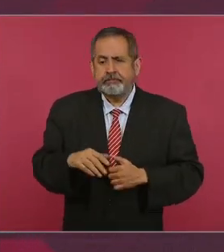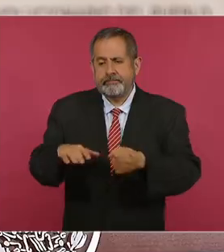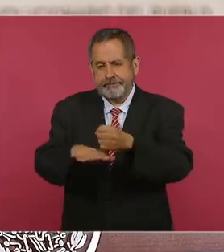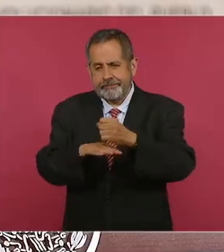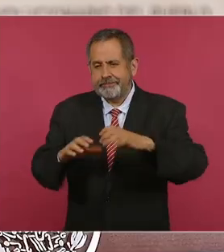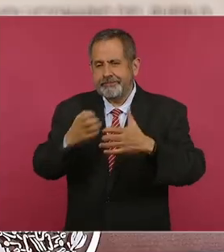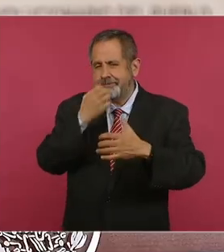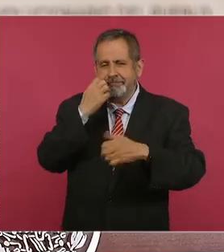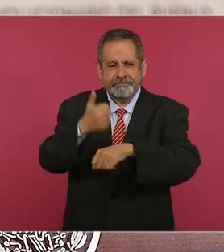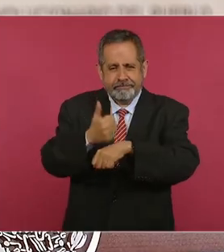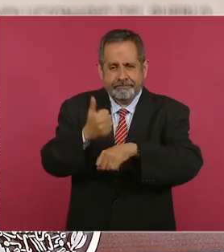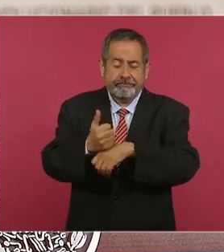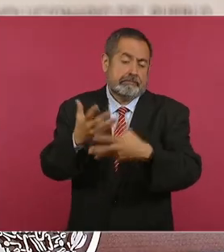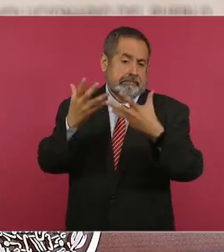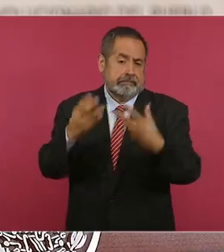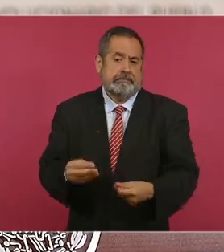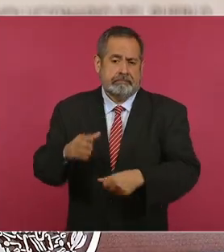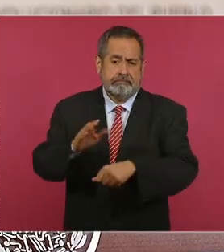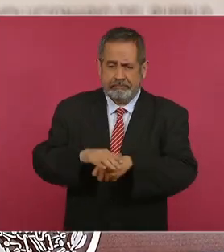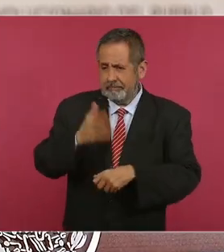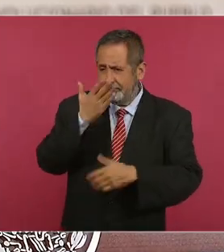básico es el que tiene más estudiantes,